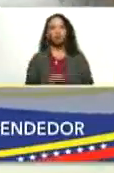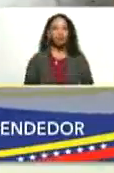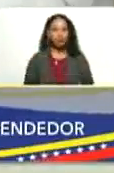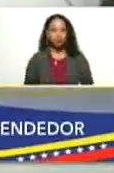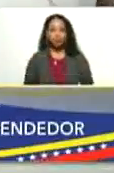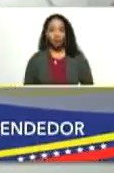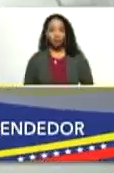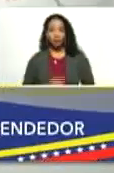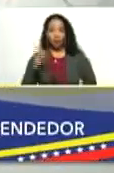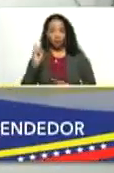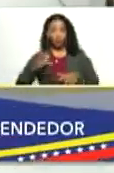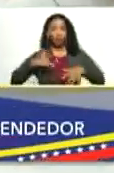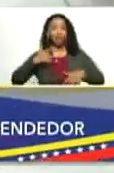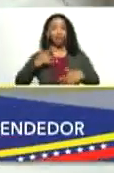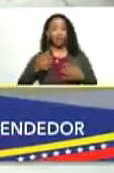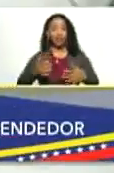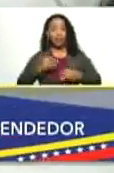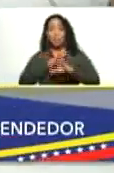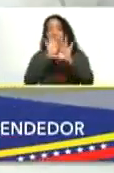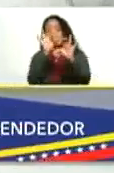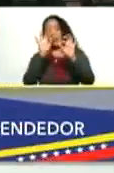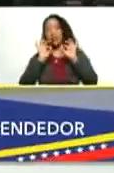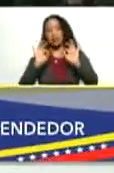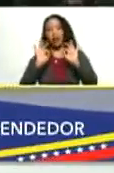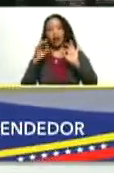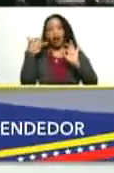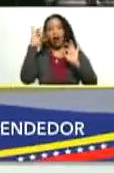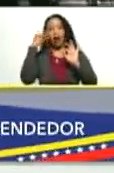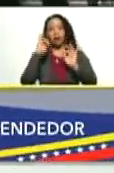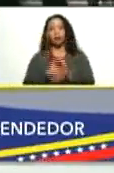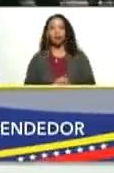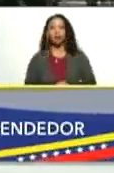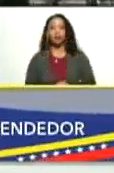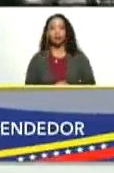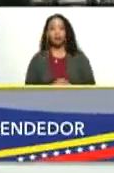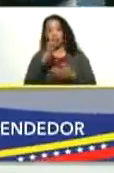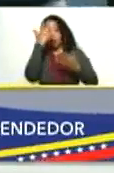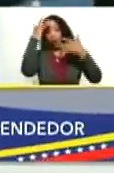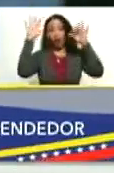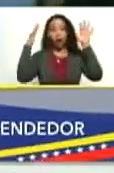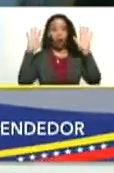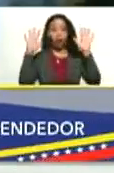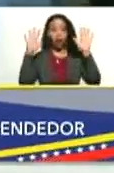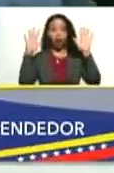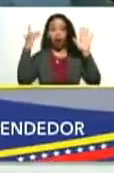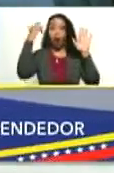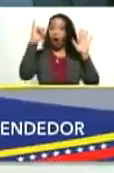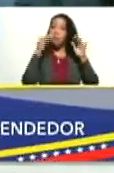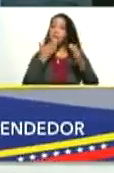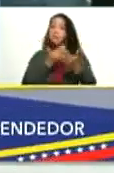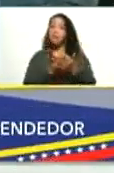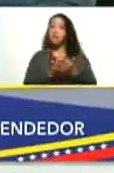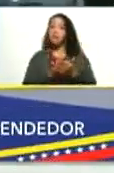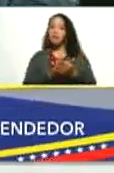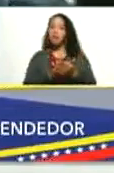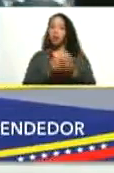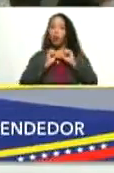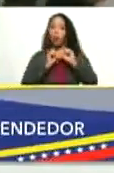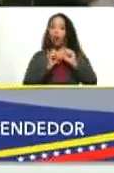Es una motivación especial que tienen. Y además el carnaval ha permitido